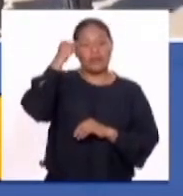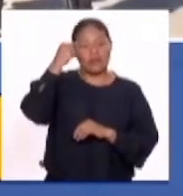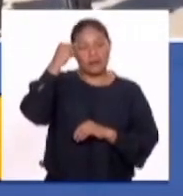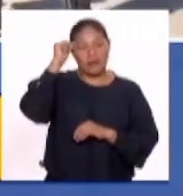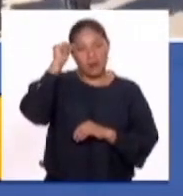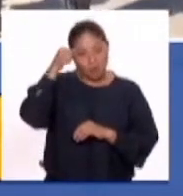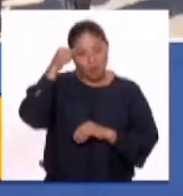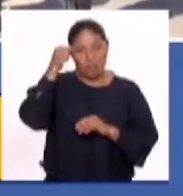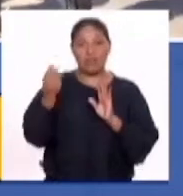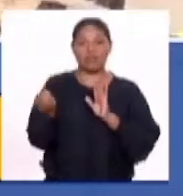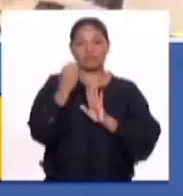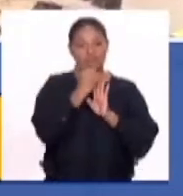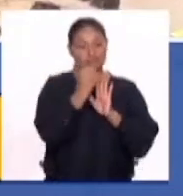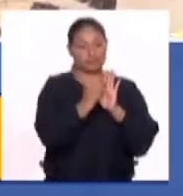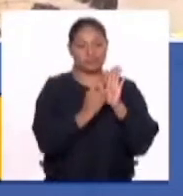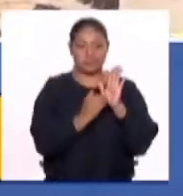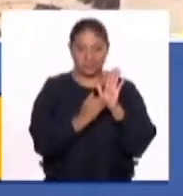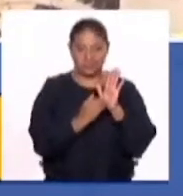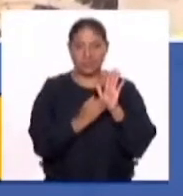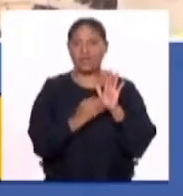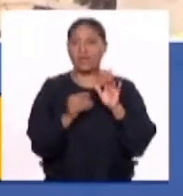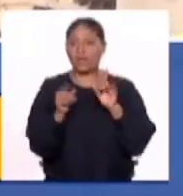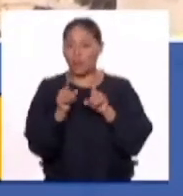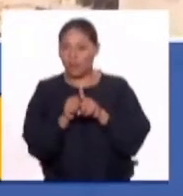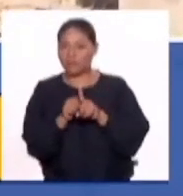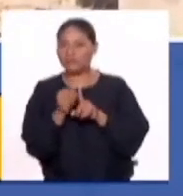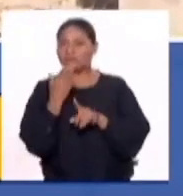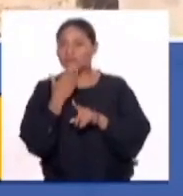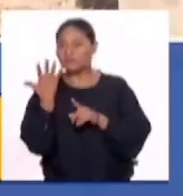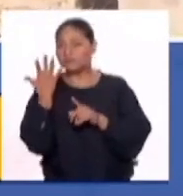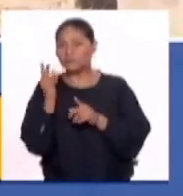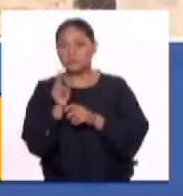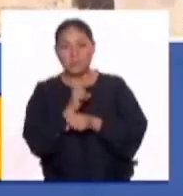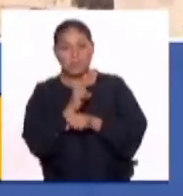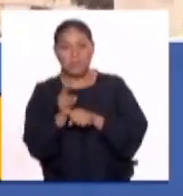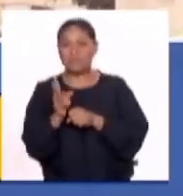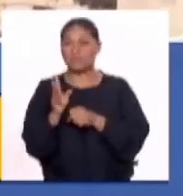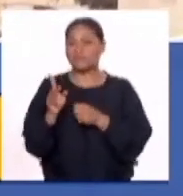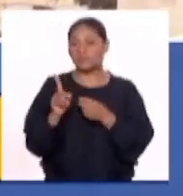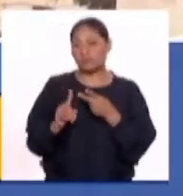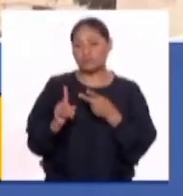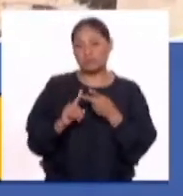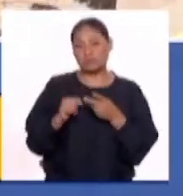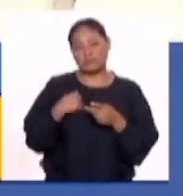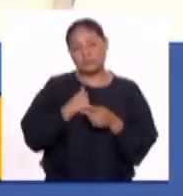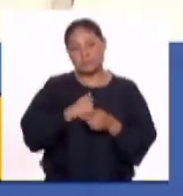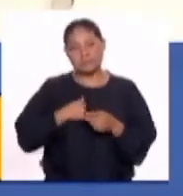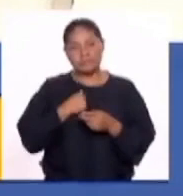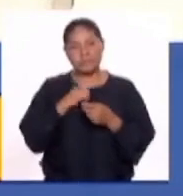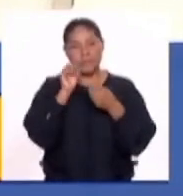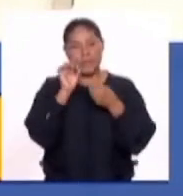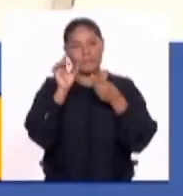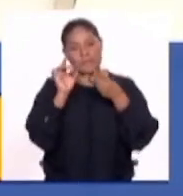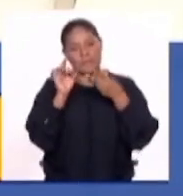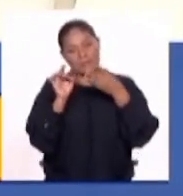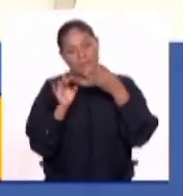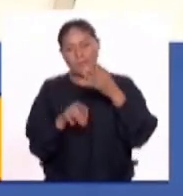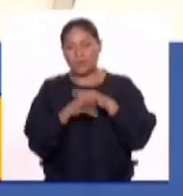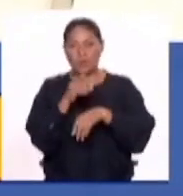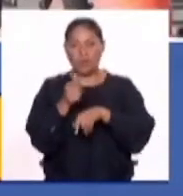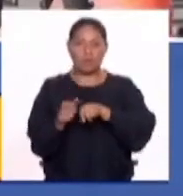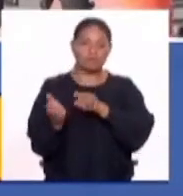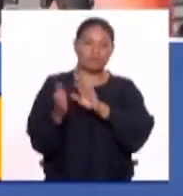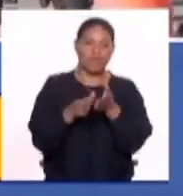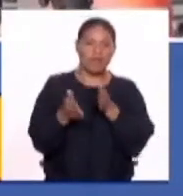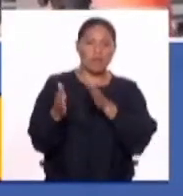siguieron además presentándose incidentes de violencia y comenzaron a caer tristemente otros efectivos de